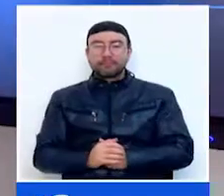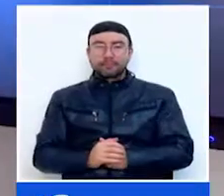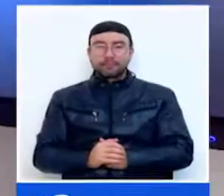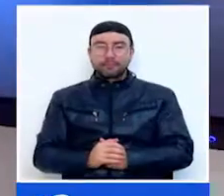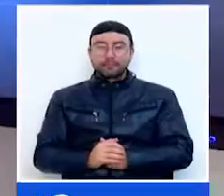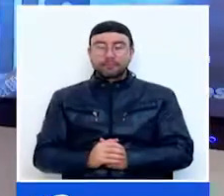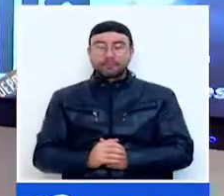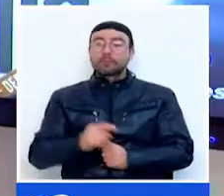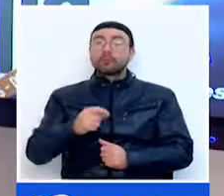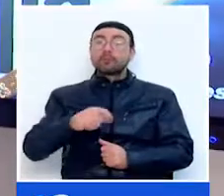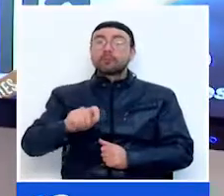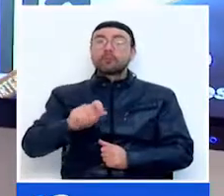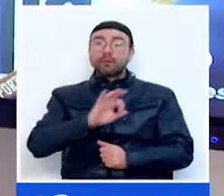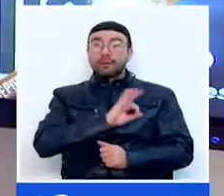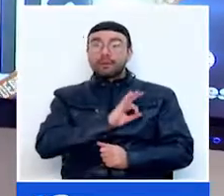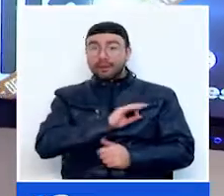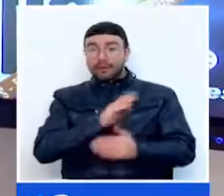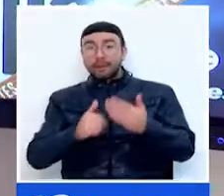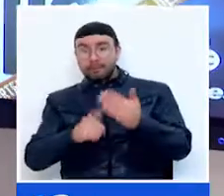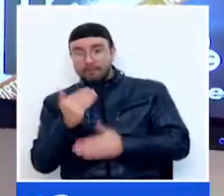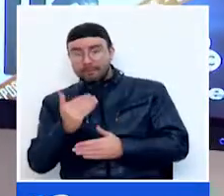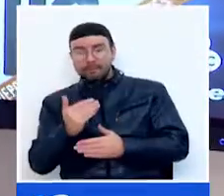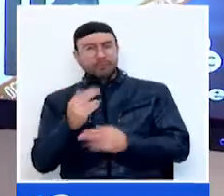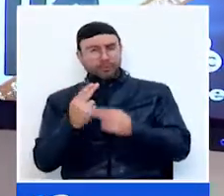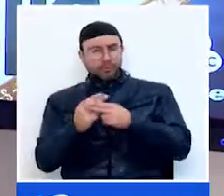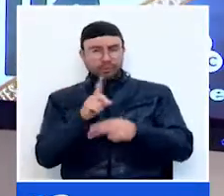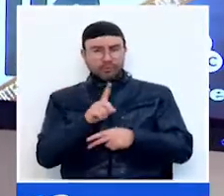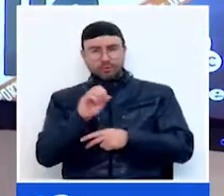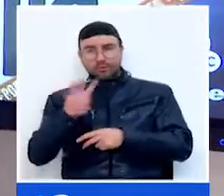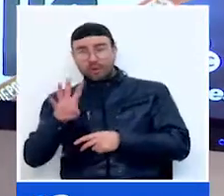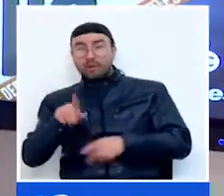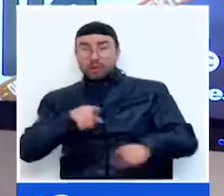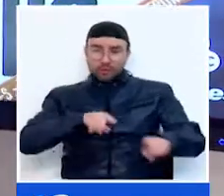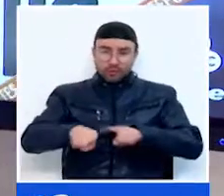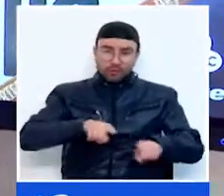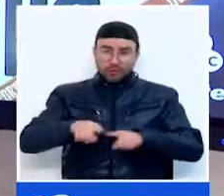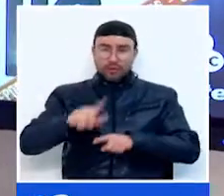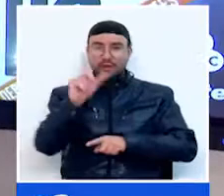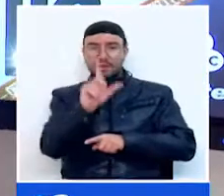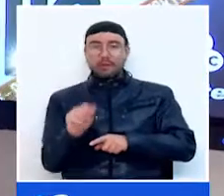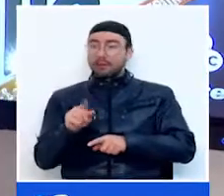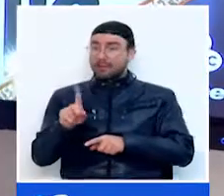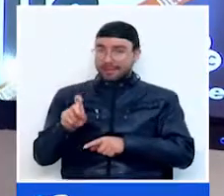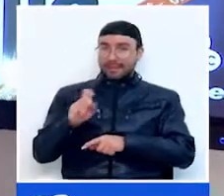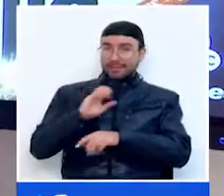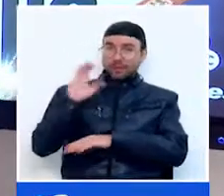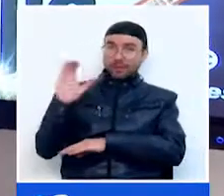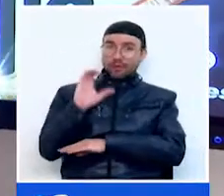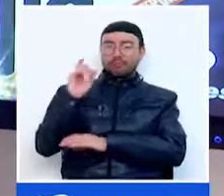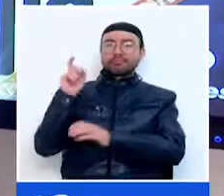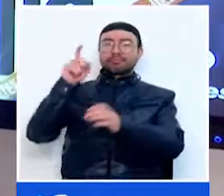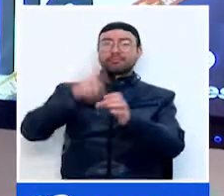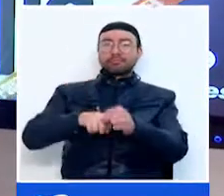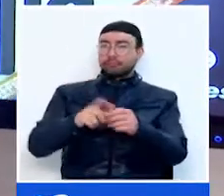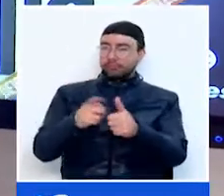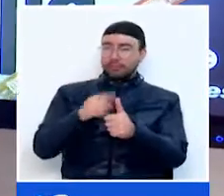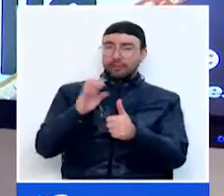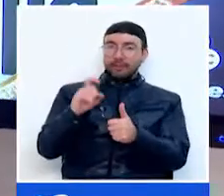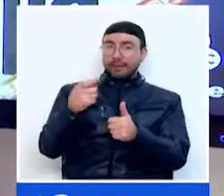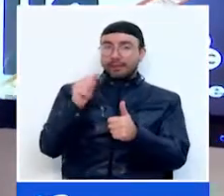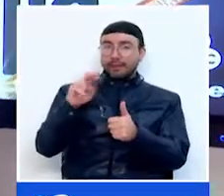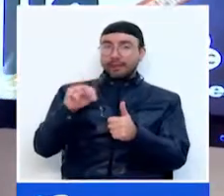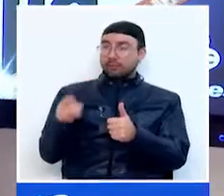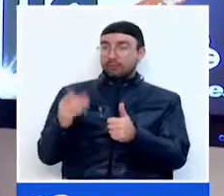El próximo sábado comenzará la edición 104 del Giro de Italia, en la que participarán 6 colombianos, siendo Egan Bernal uno de los más